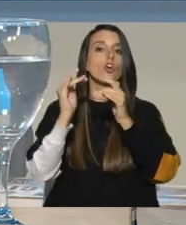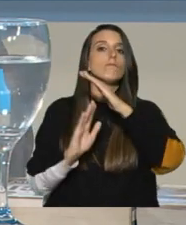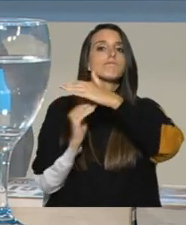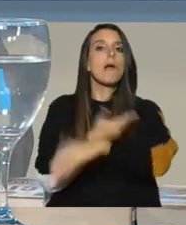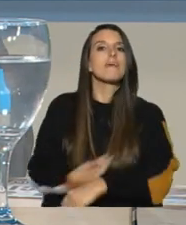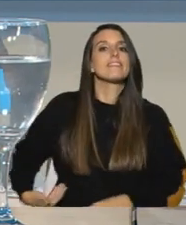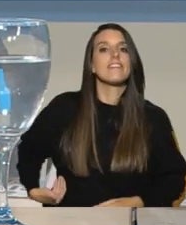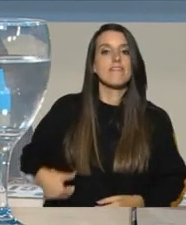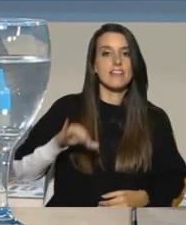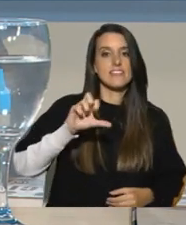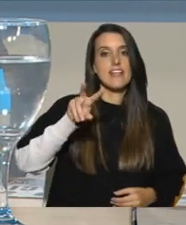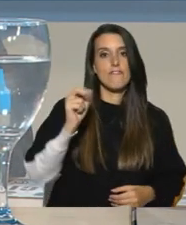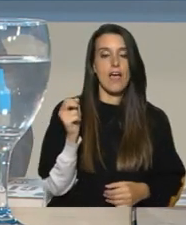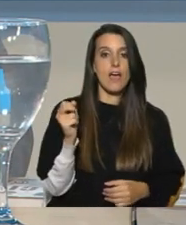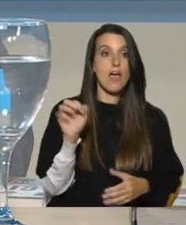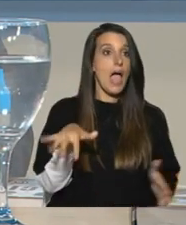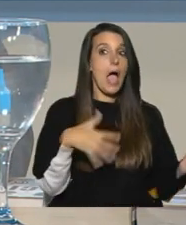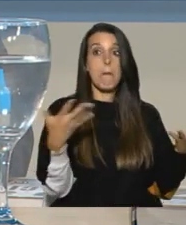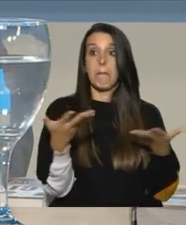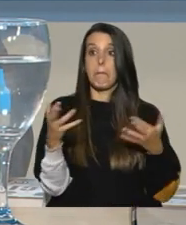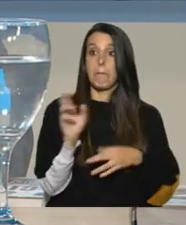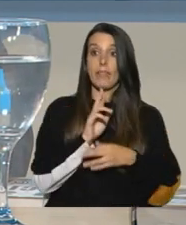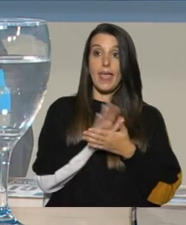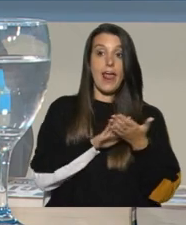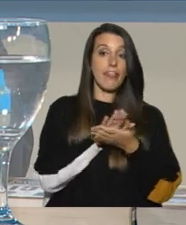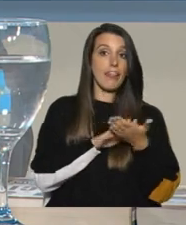particular, y hasta ahora nunca hemos tenido respuesta.